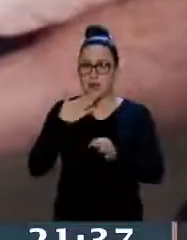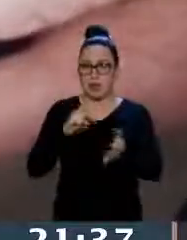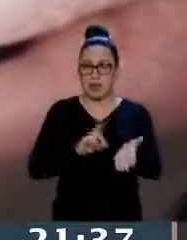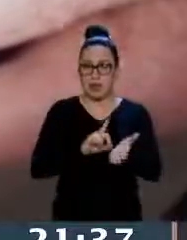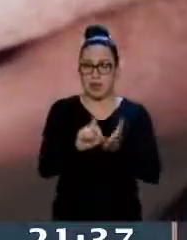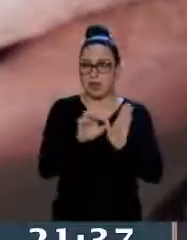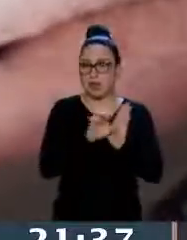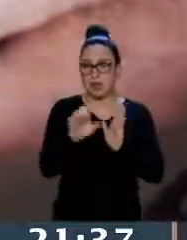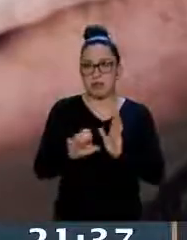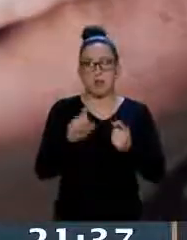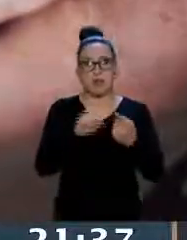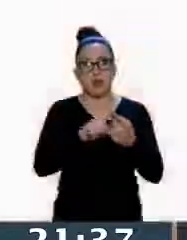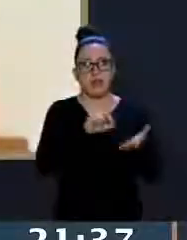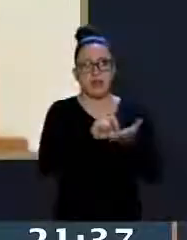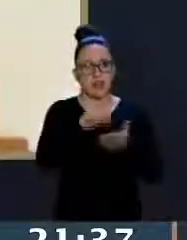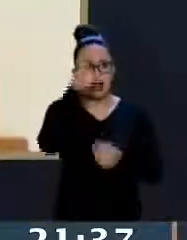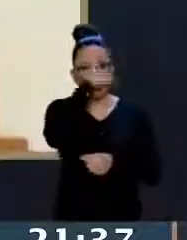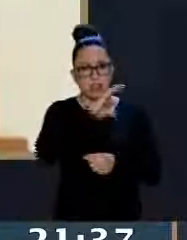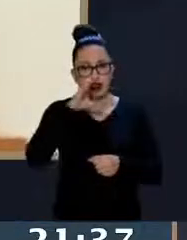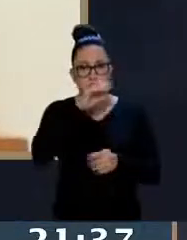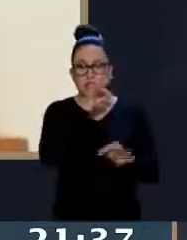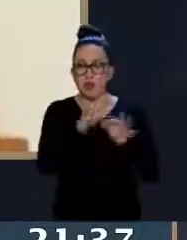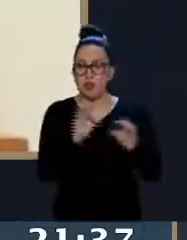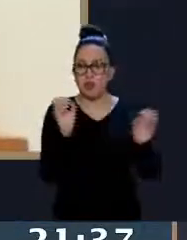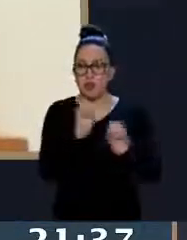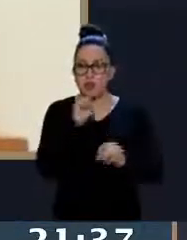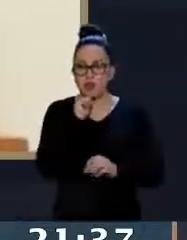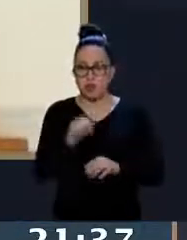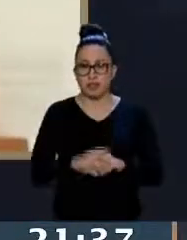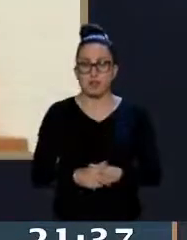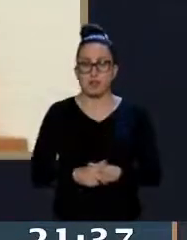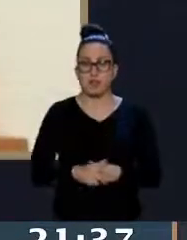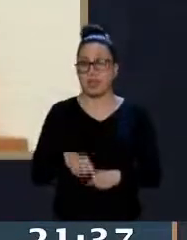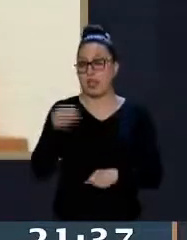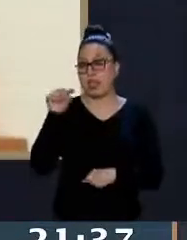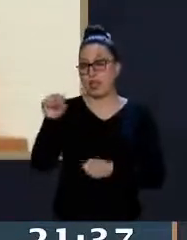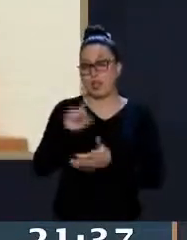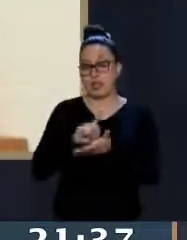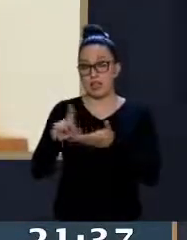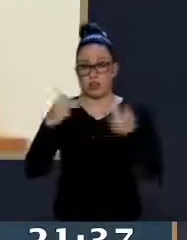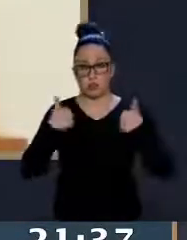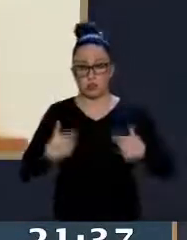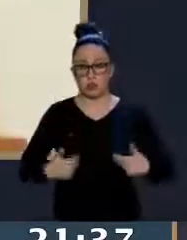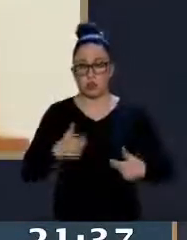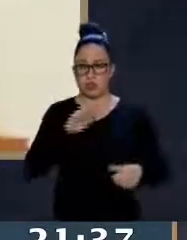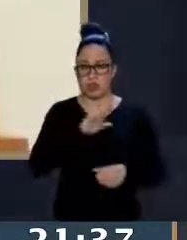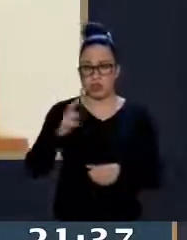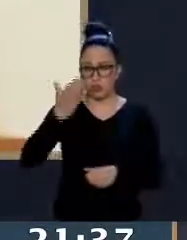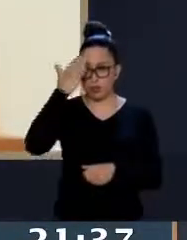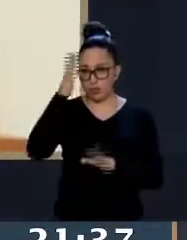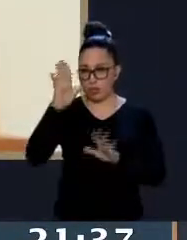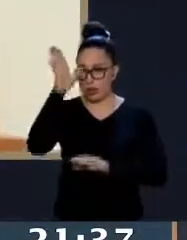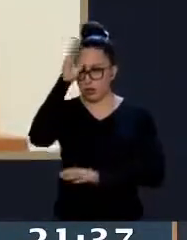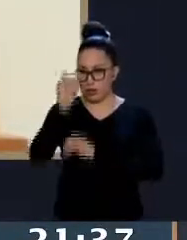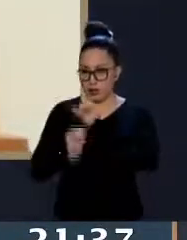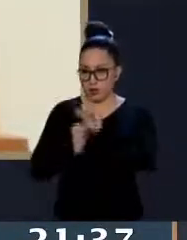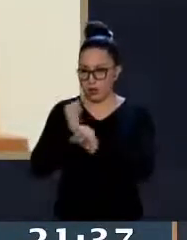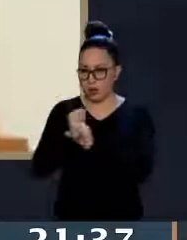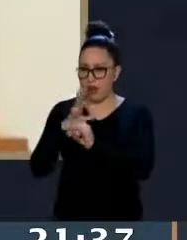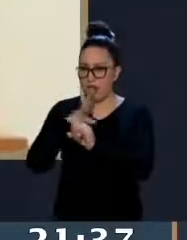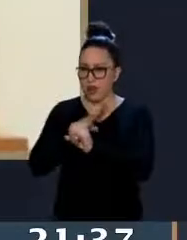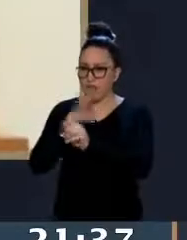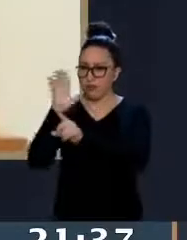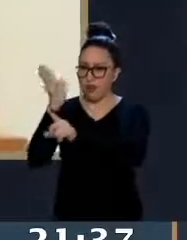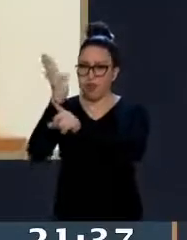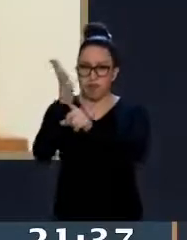como el del acceso a la ciencia este derecho humano que si bien en el ámbito internacional ya estaba reconocido en múltiples